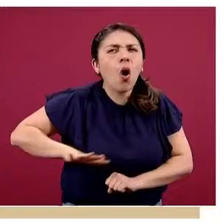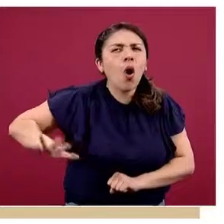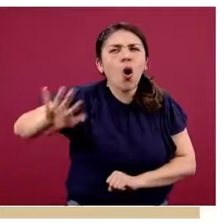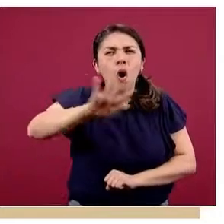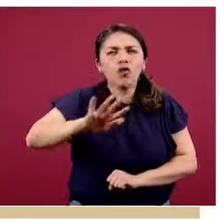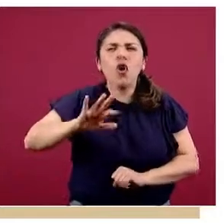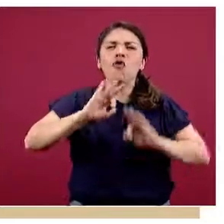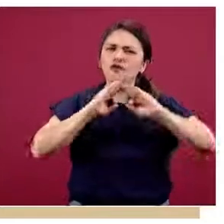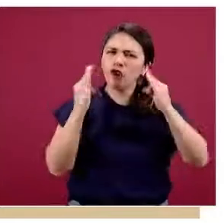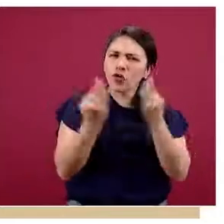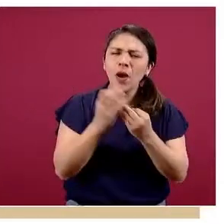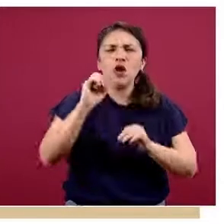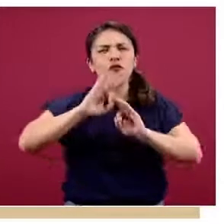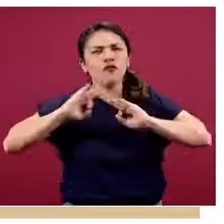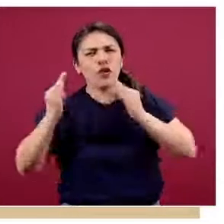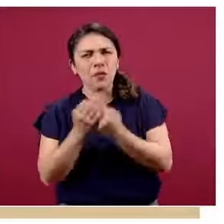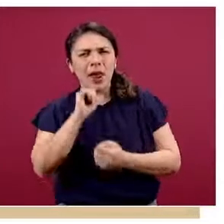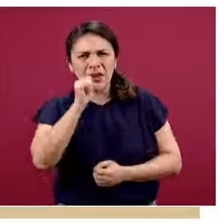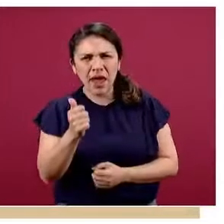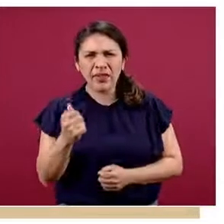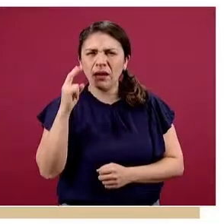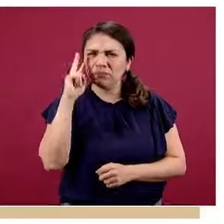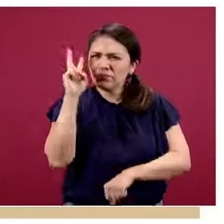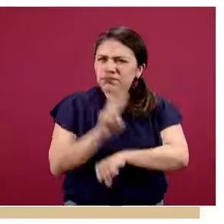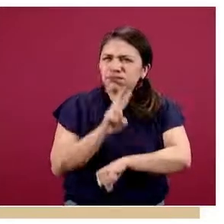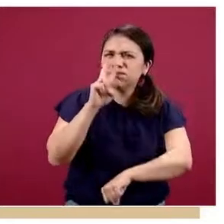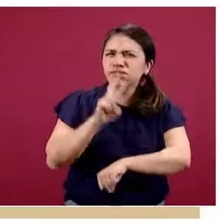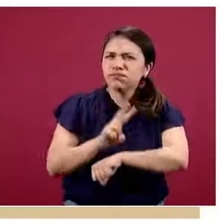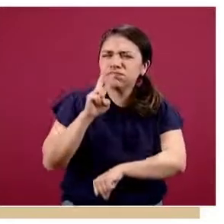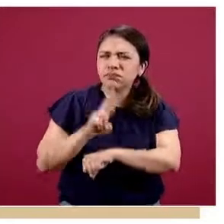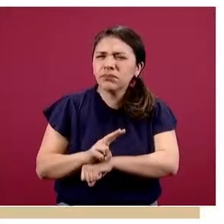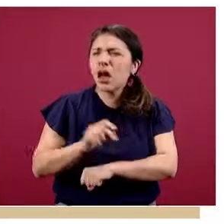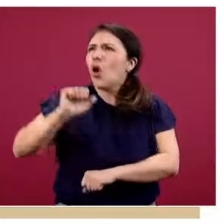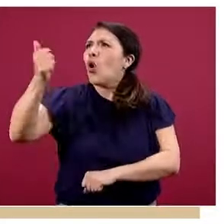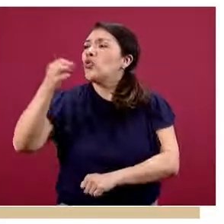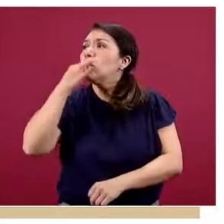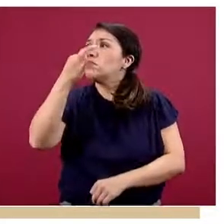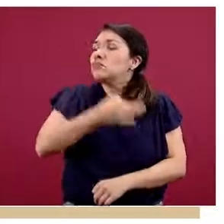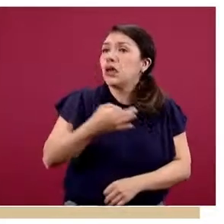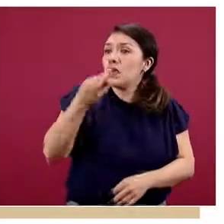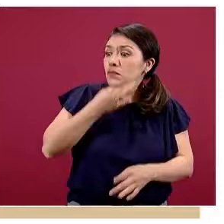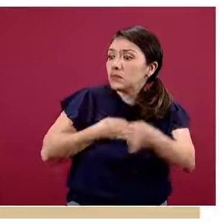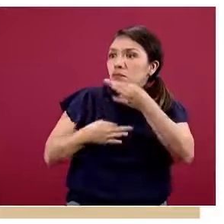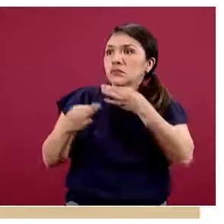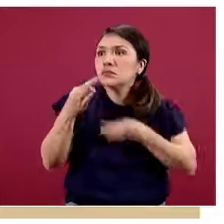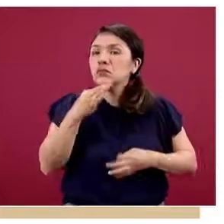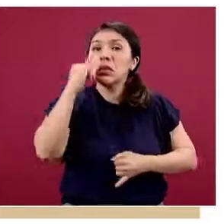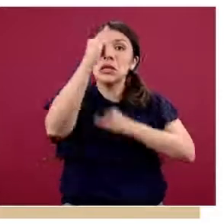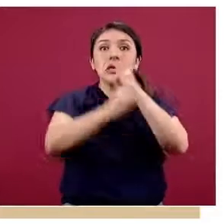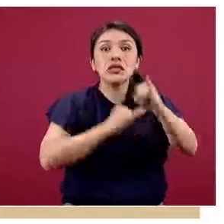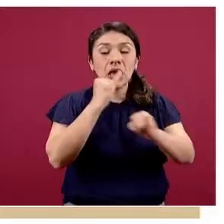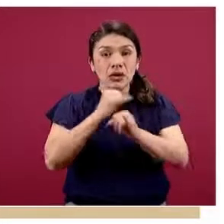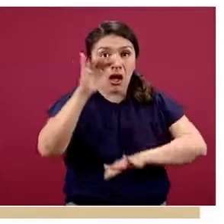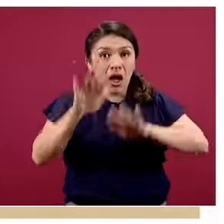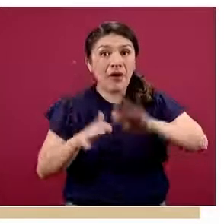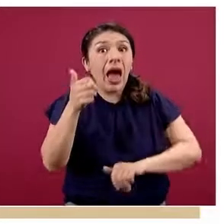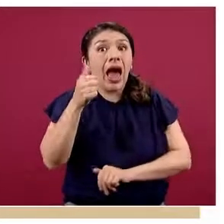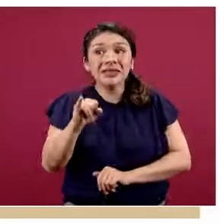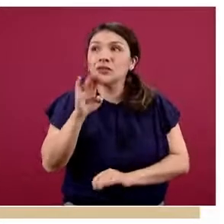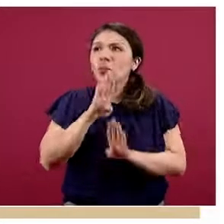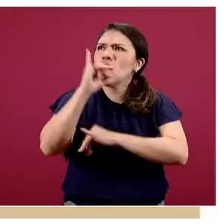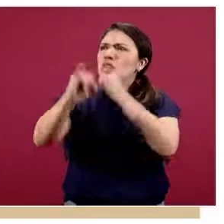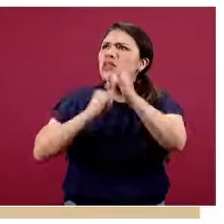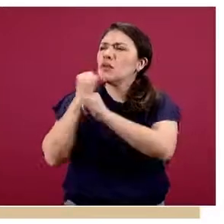y los informales, así como las notificaciones de otros organismos de salud internacionales, que fue así